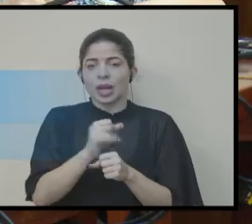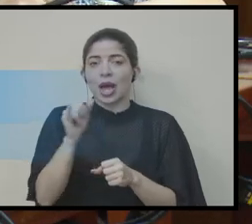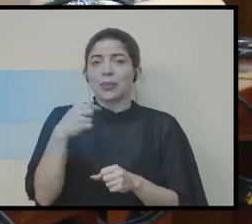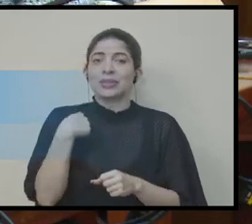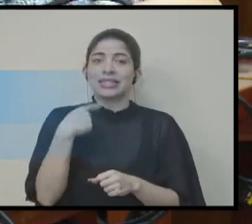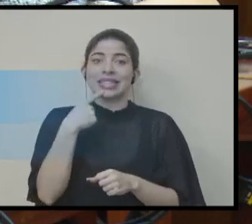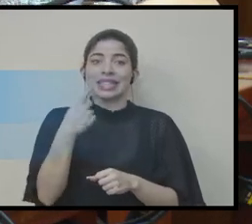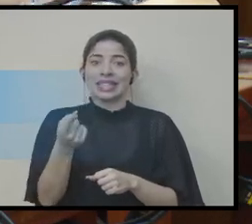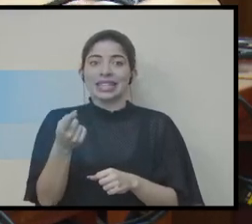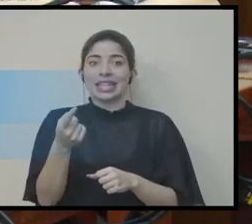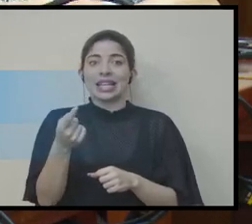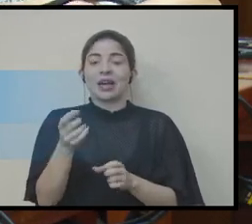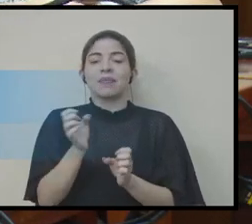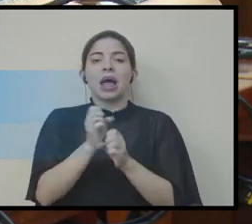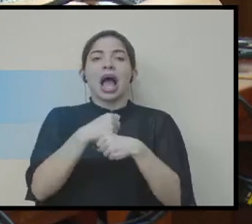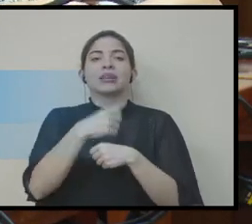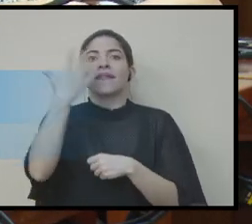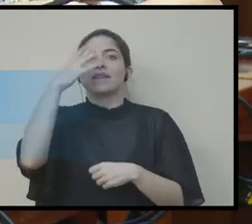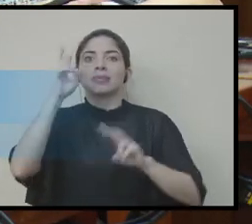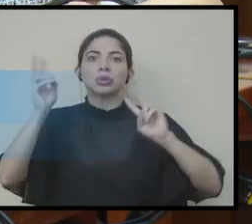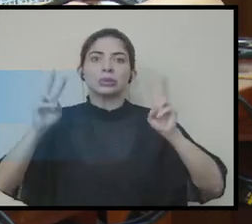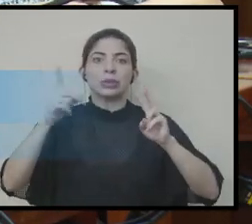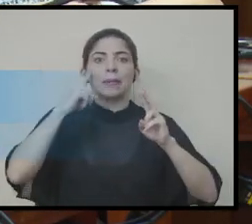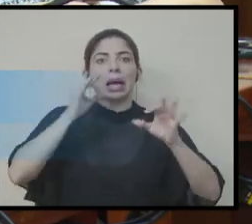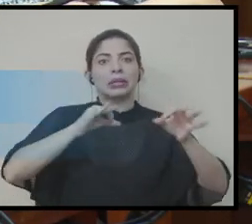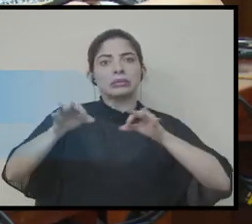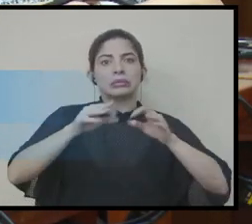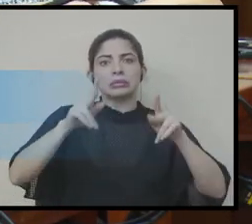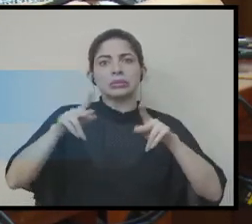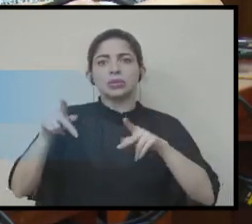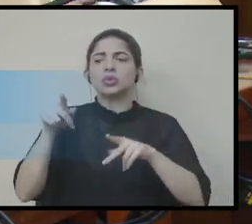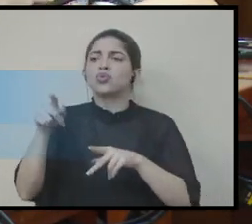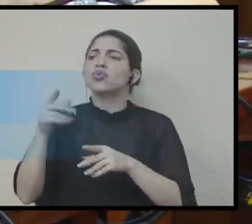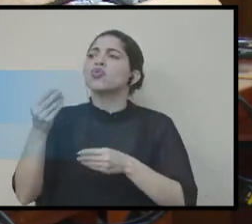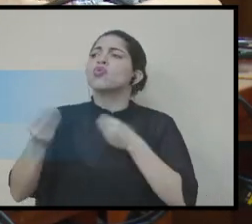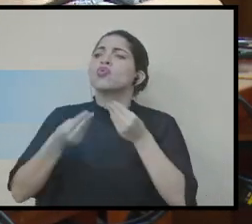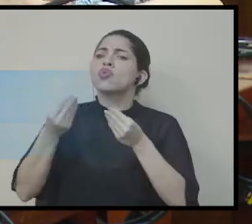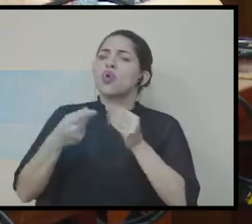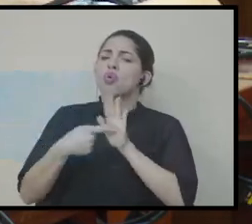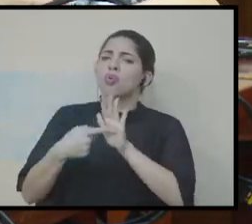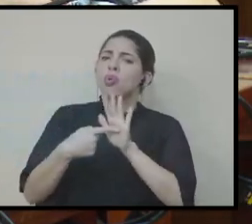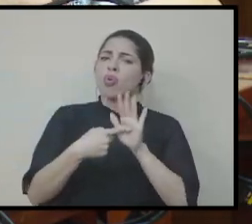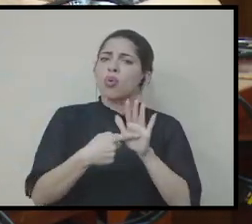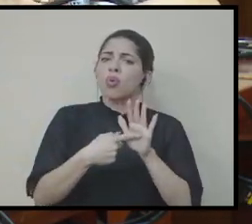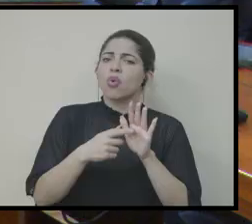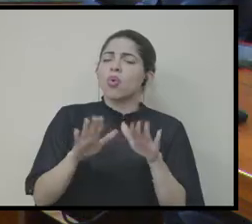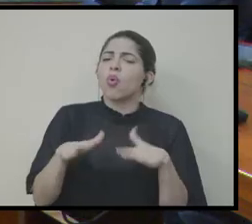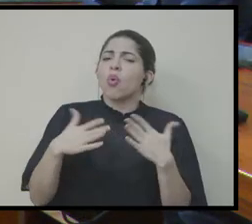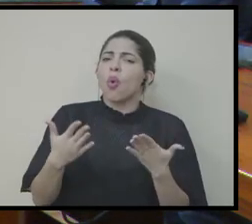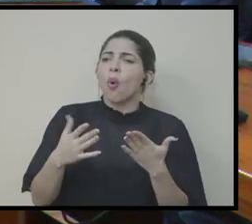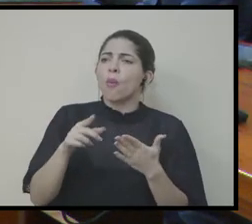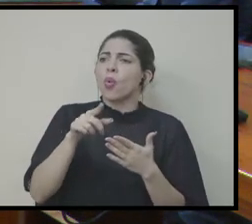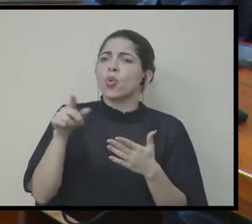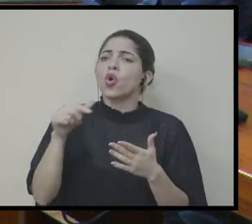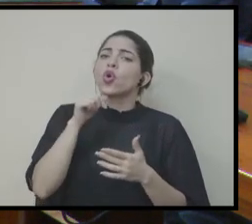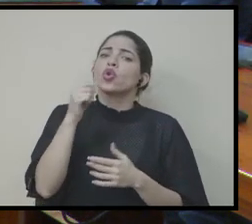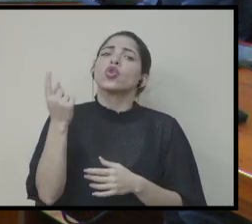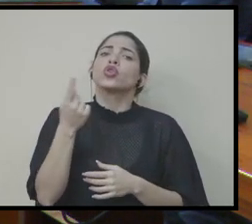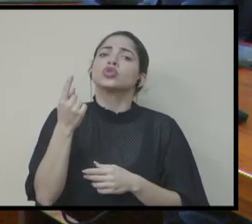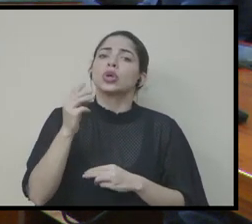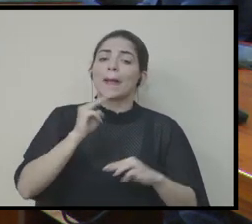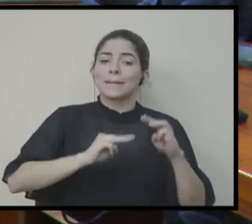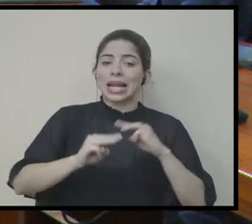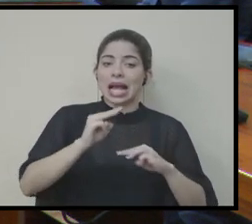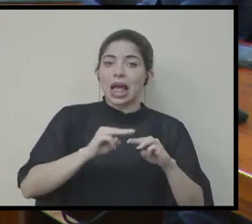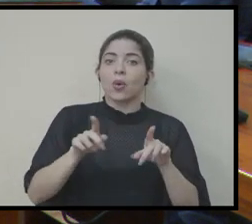ahorita, hagamos Facebook Live para educar a la gente. ¿Cómo se han estado dando a conocer, en efecto? ¿Cómo han ido no solamente